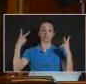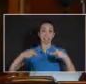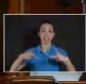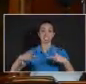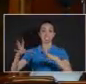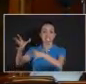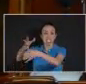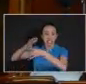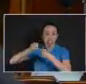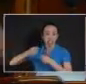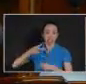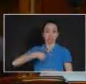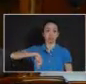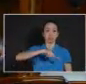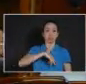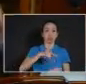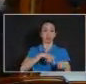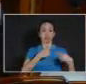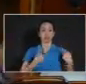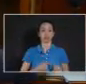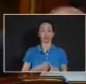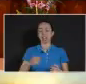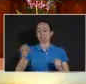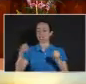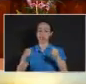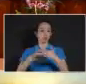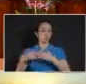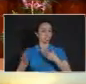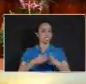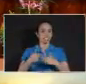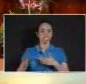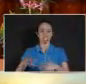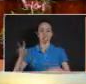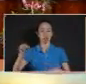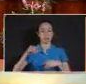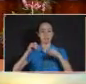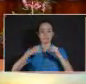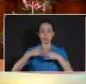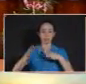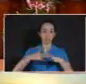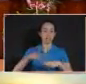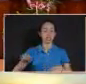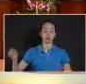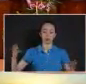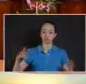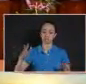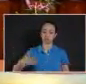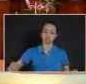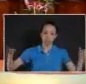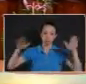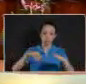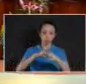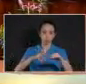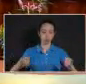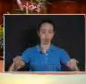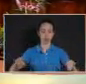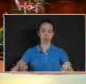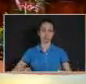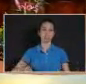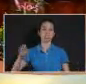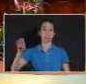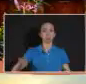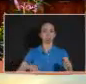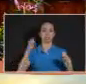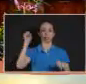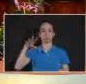corazón, hacemos lo que sea y no nos importa a quién nos traemos al suelo. Entonces los pequeñitos tengan, y no solo los